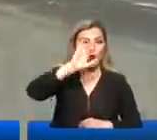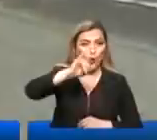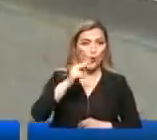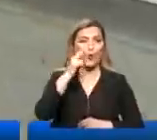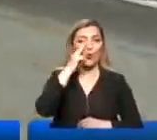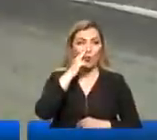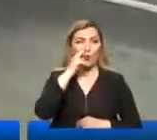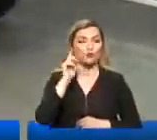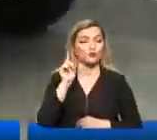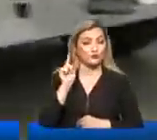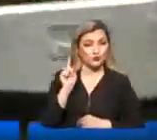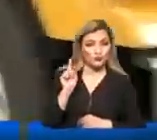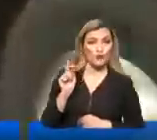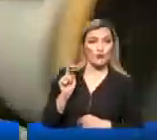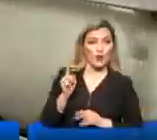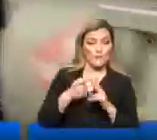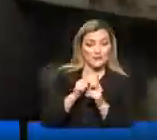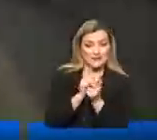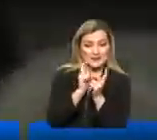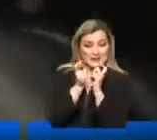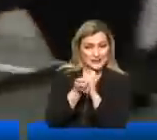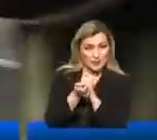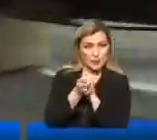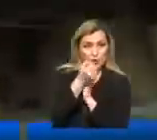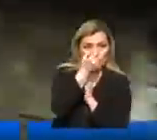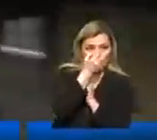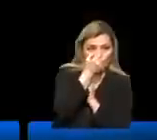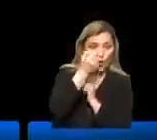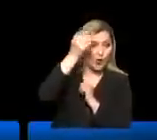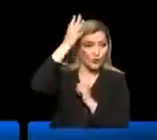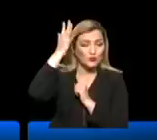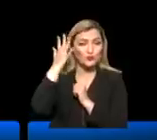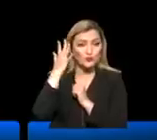junio, cuando llega el cambio de semaforización de